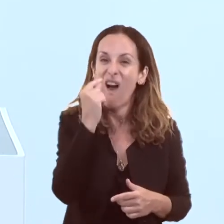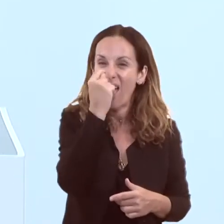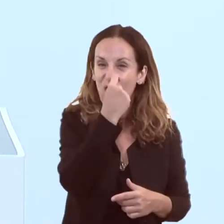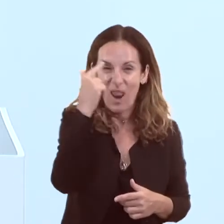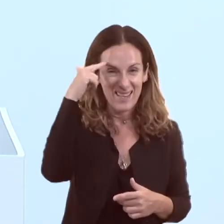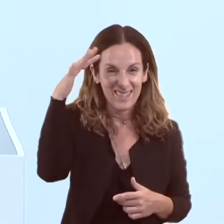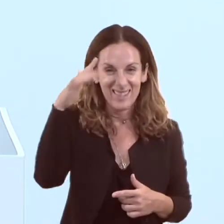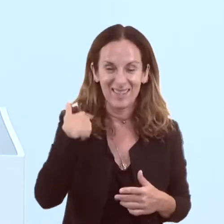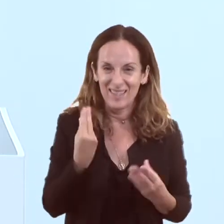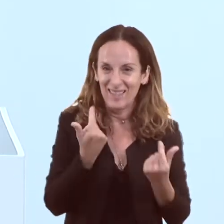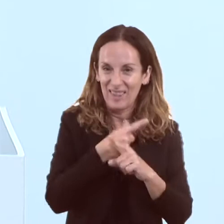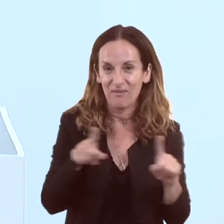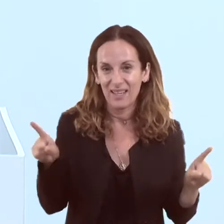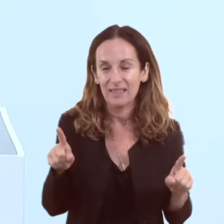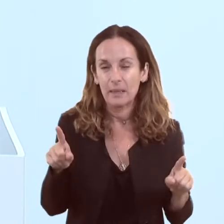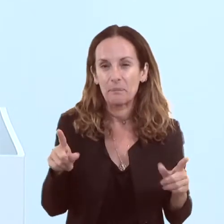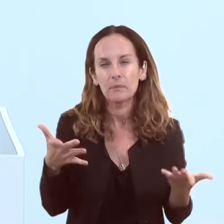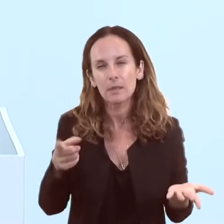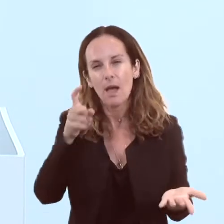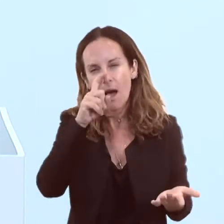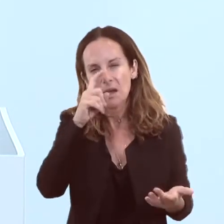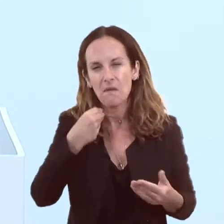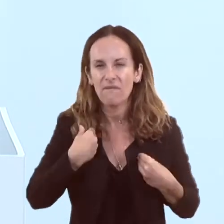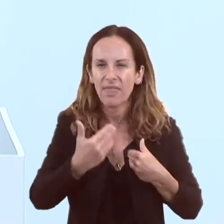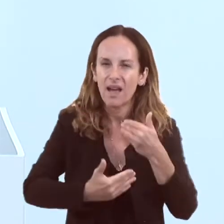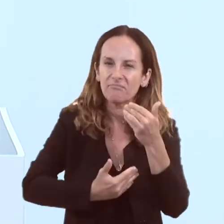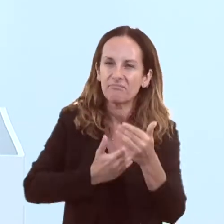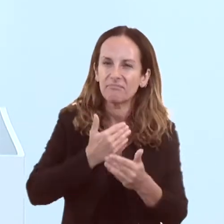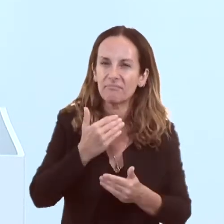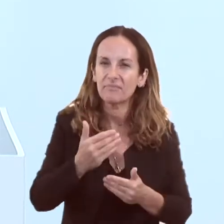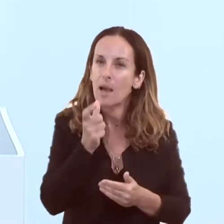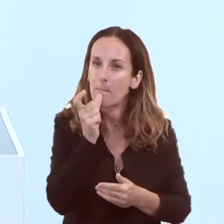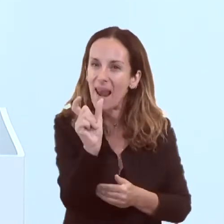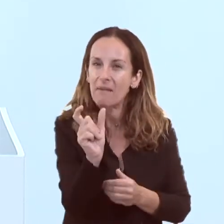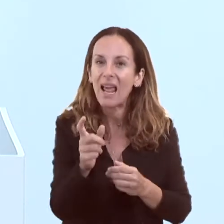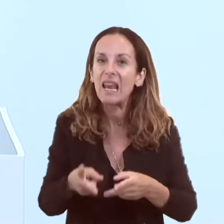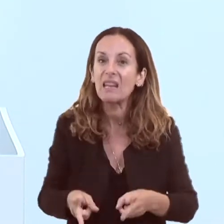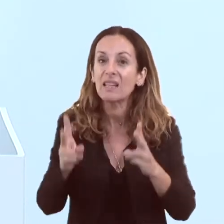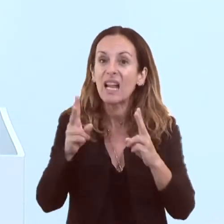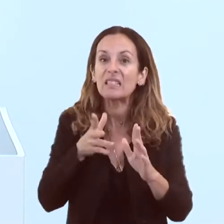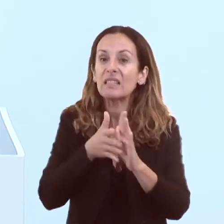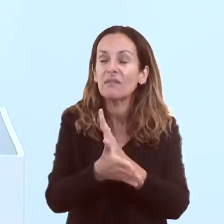descubriendo con los años de la palabra libertad Es que la libertad hay que ganarsela en cada